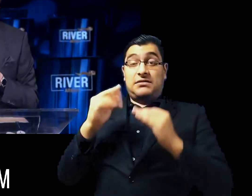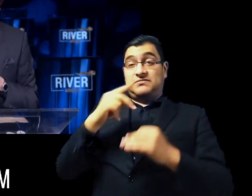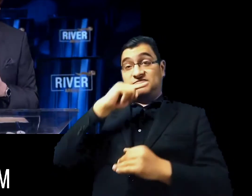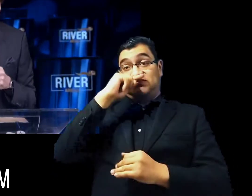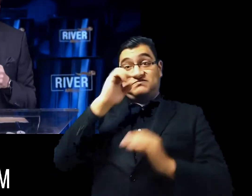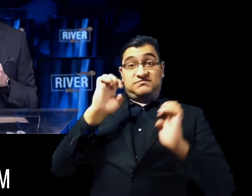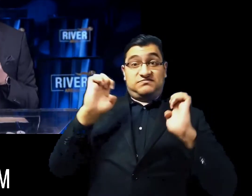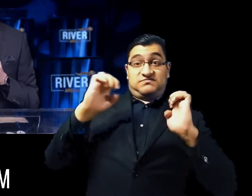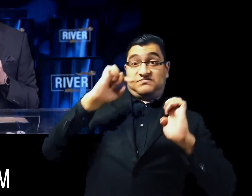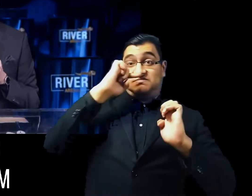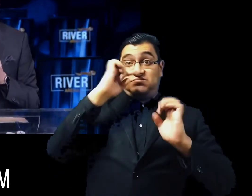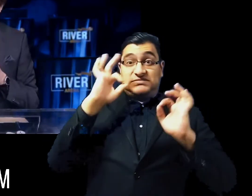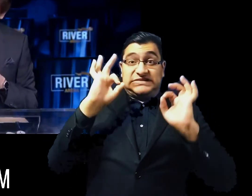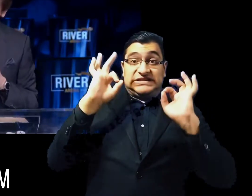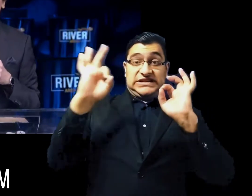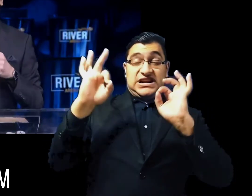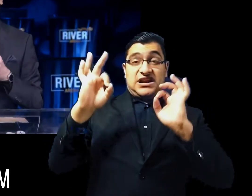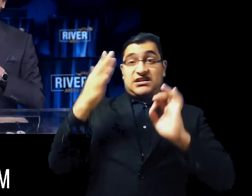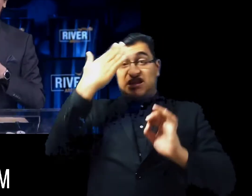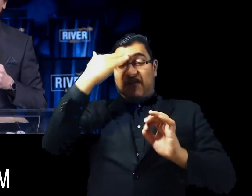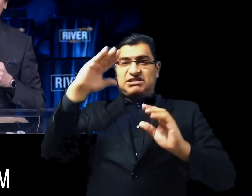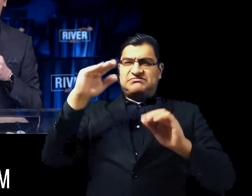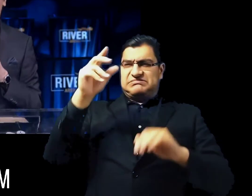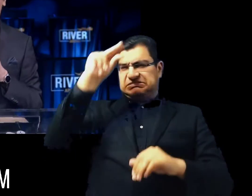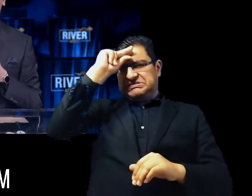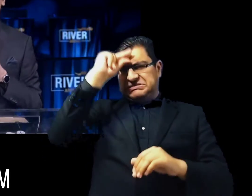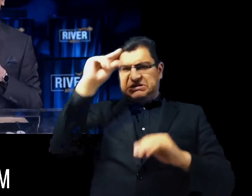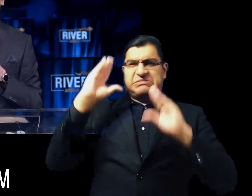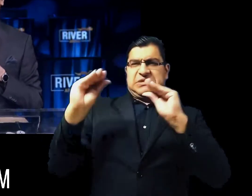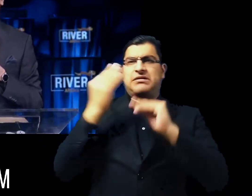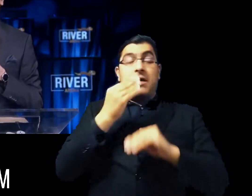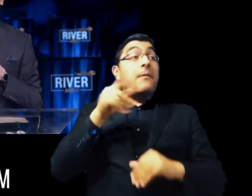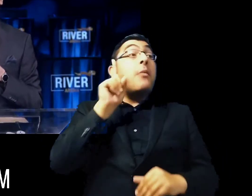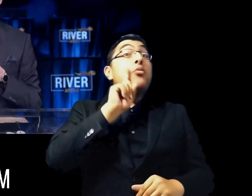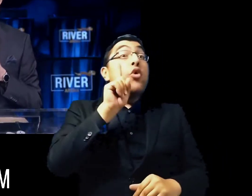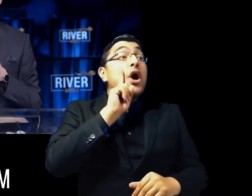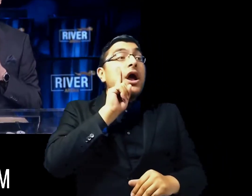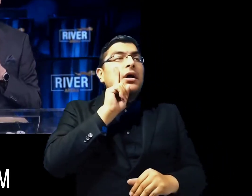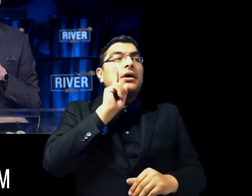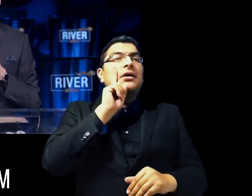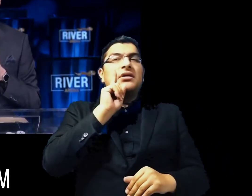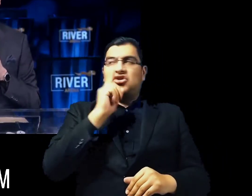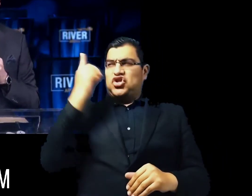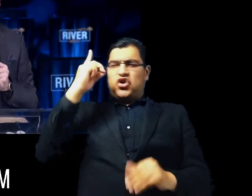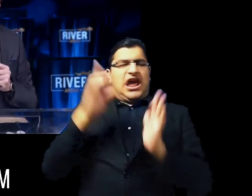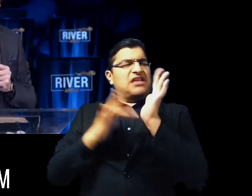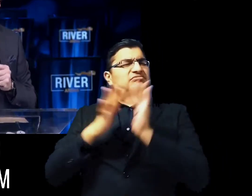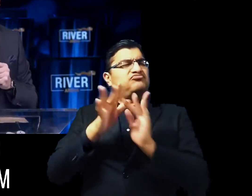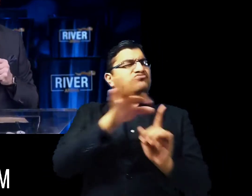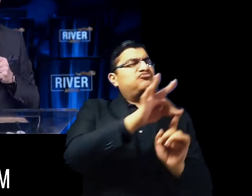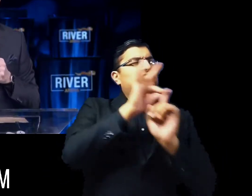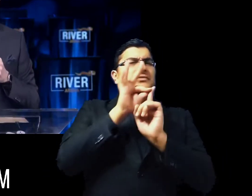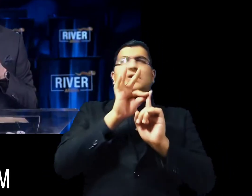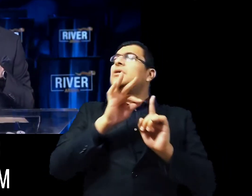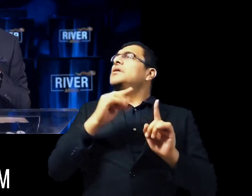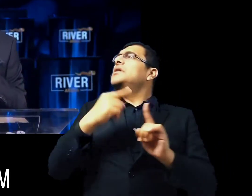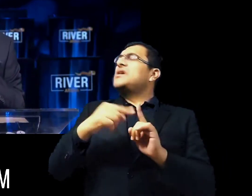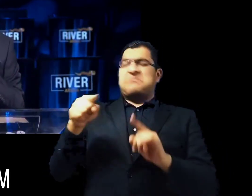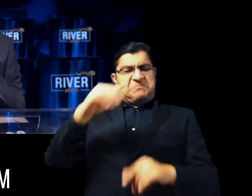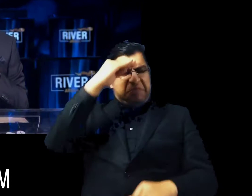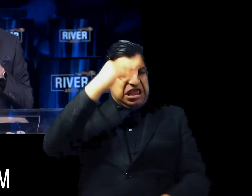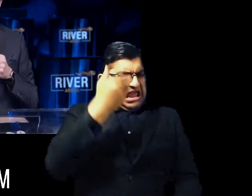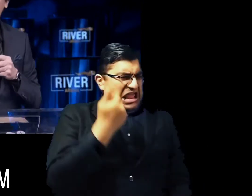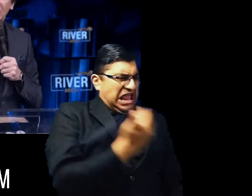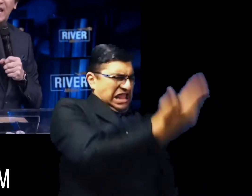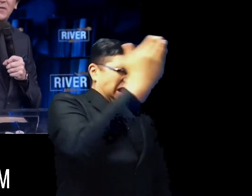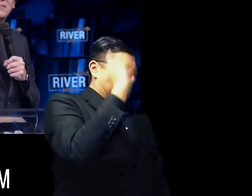porque tiene teología. Pero Jesús va a elegir a la mujer. Simón va a pensar, ¿quién dejó entrar a esta mujerzuela a